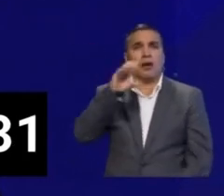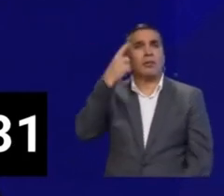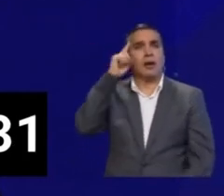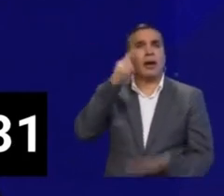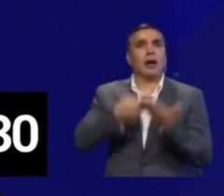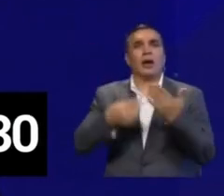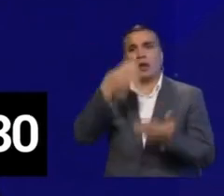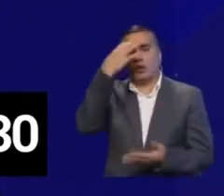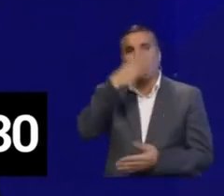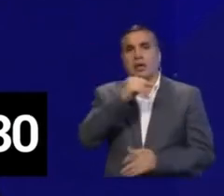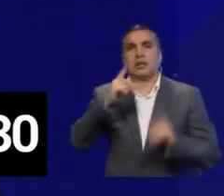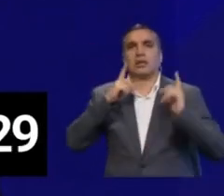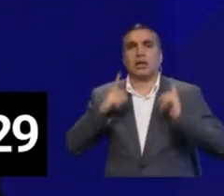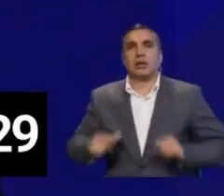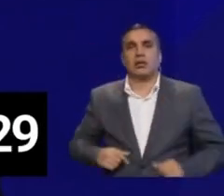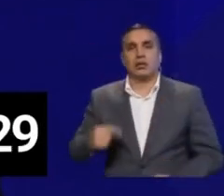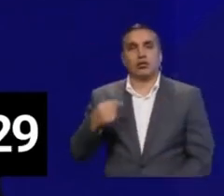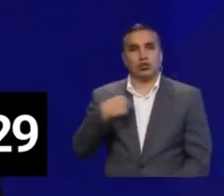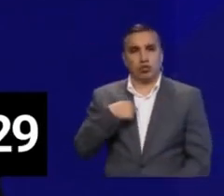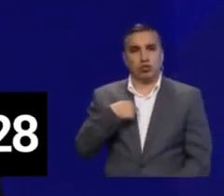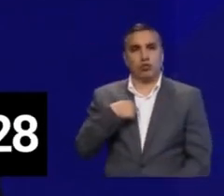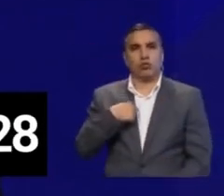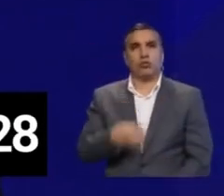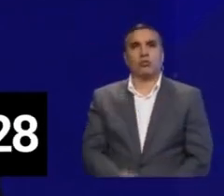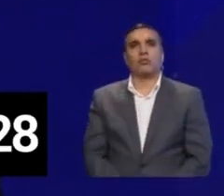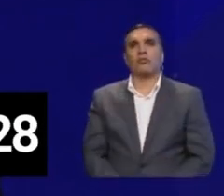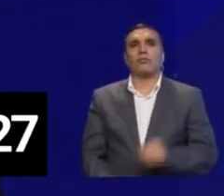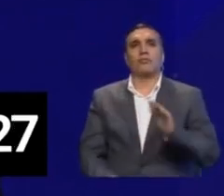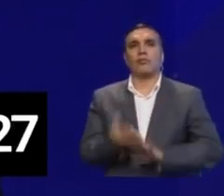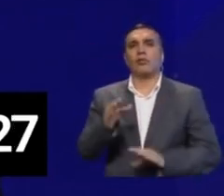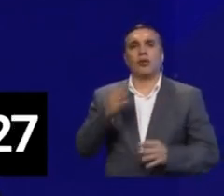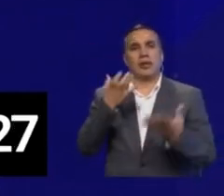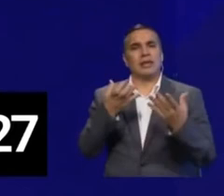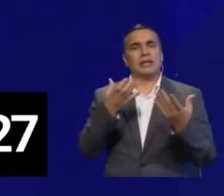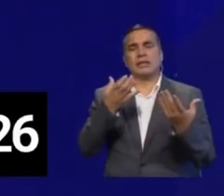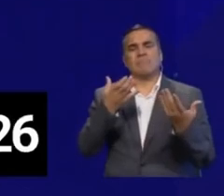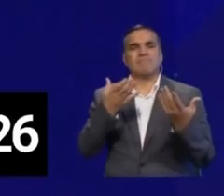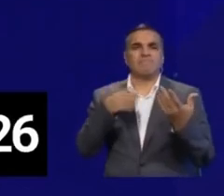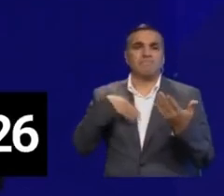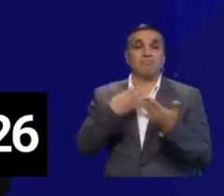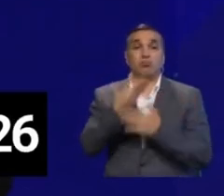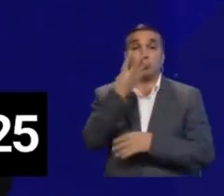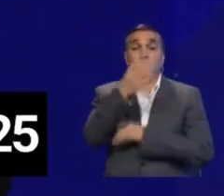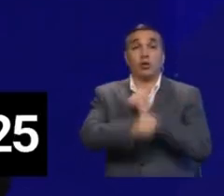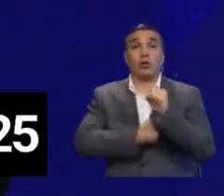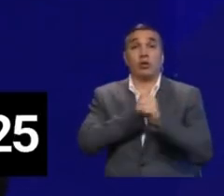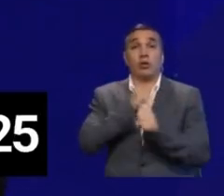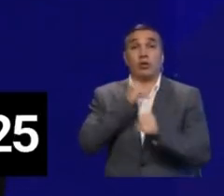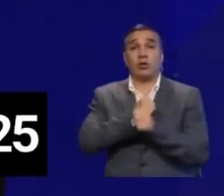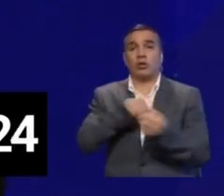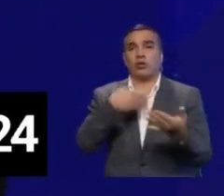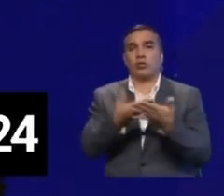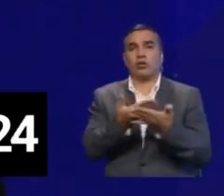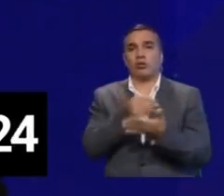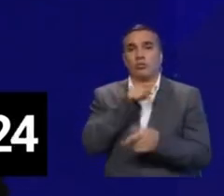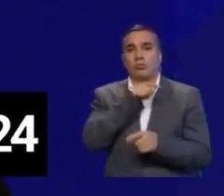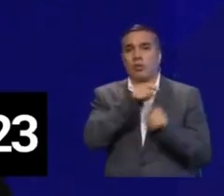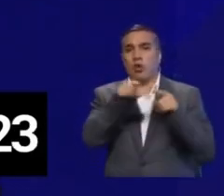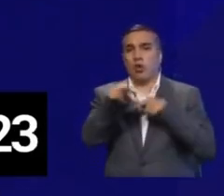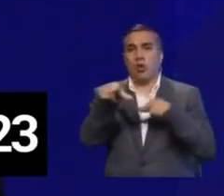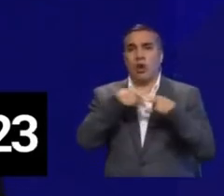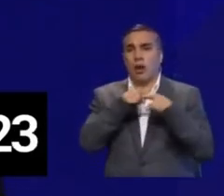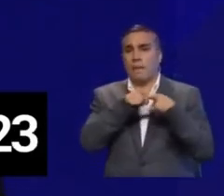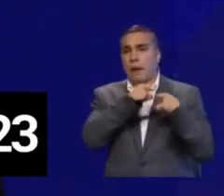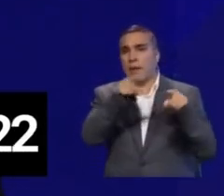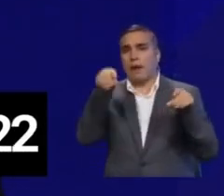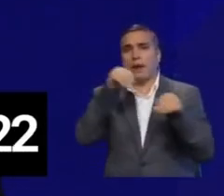salud. Voy a tratar de llegar durante los 4 años a todos los rincones